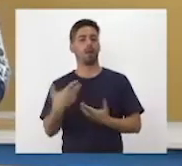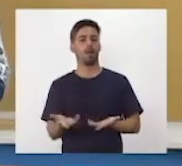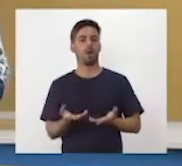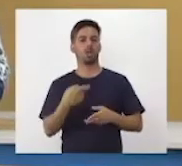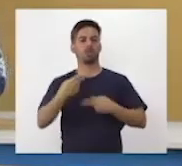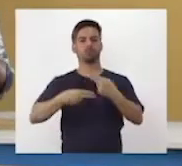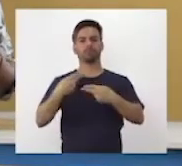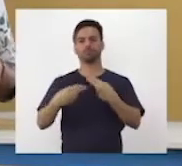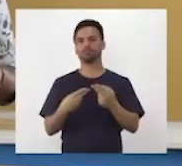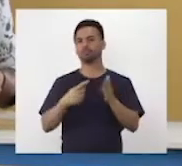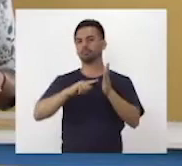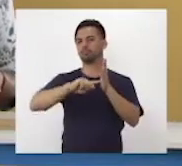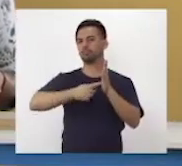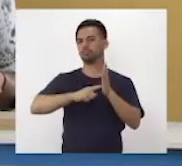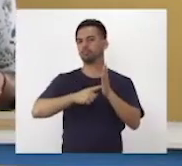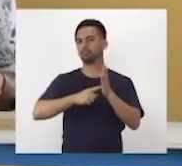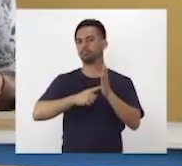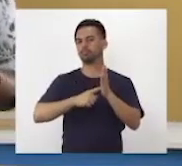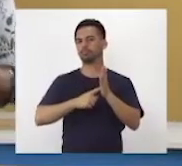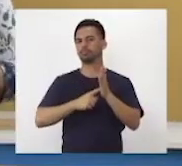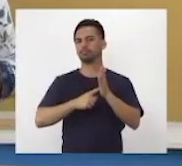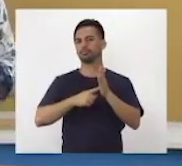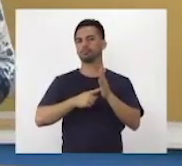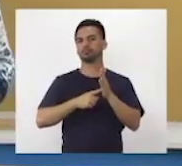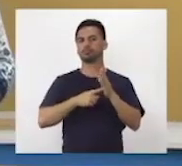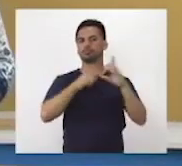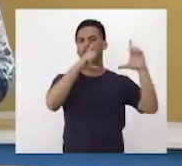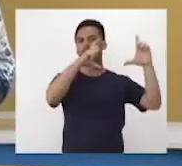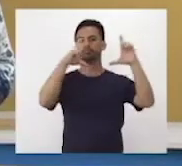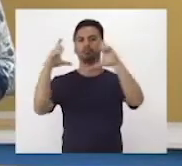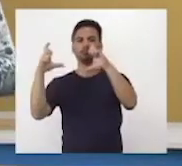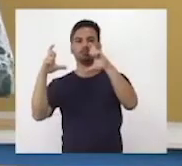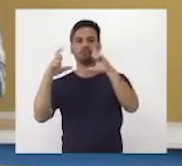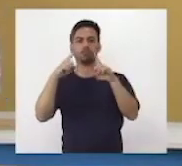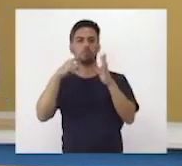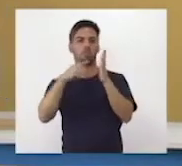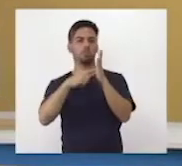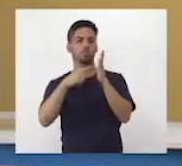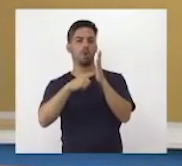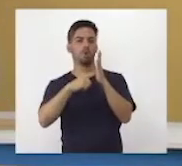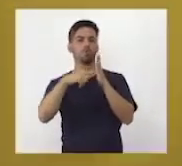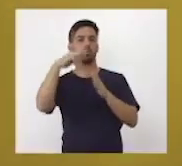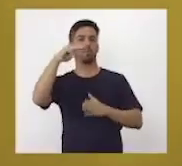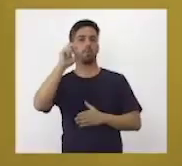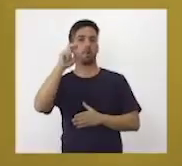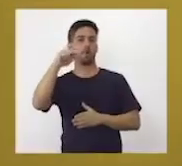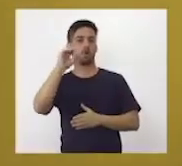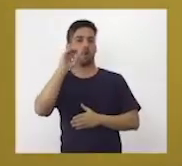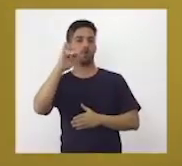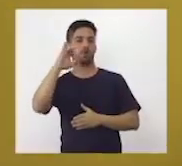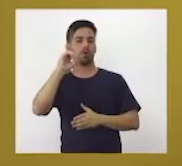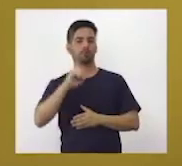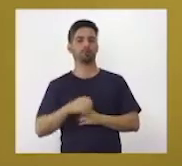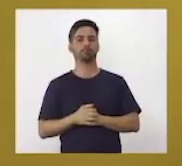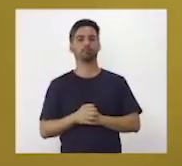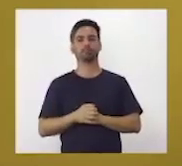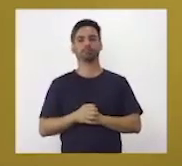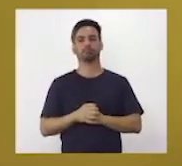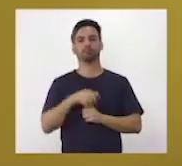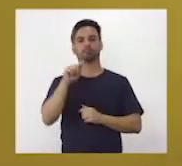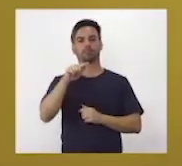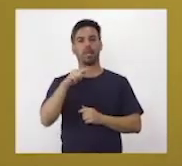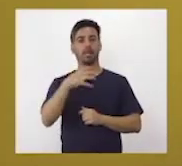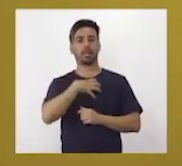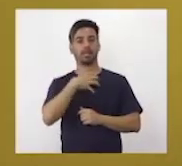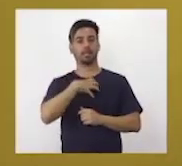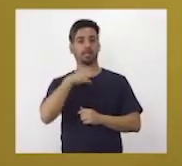Continuamos entonces con la multiplicación ahora de un polinomio por un monomio. Quiere decir ahora que